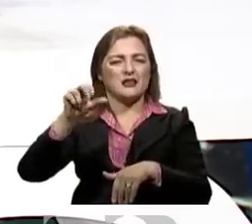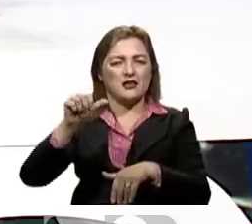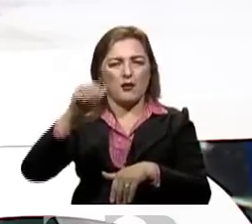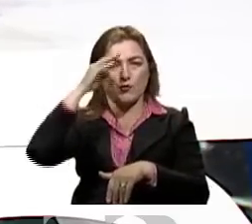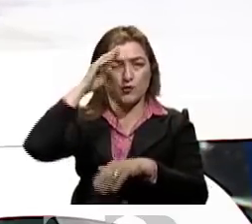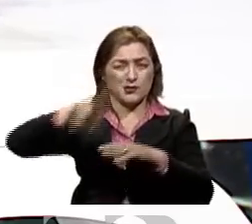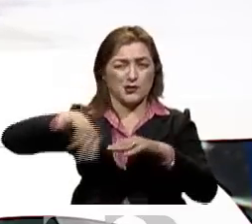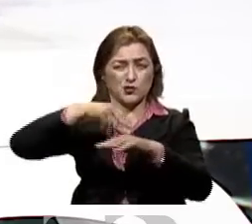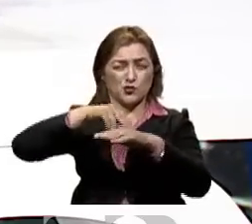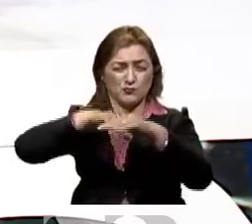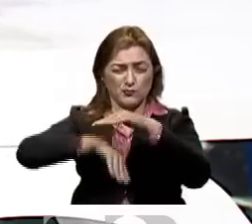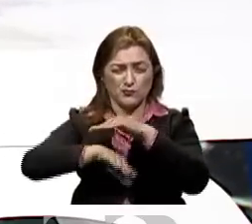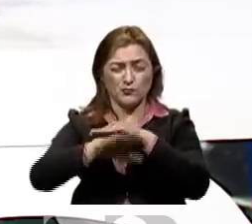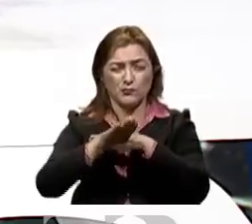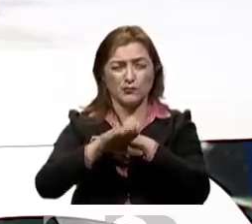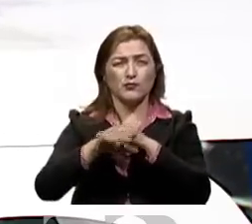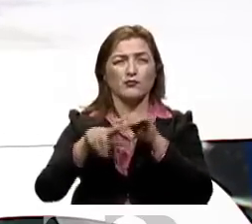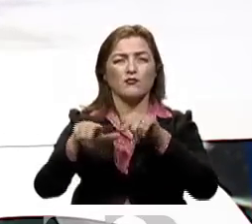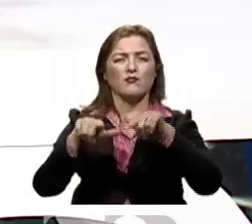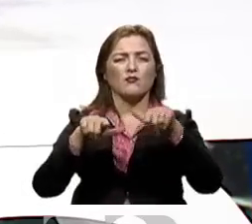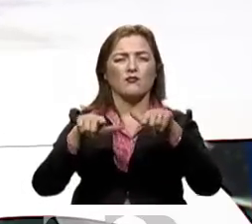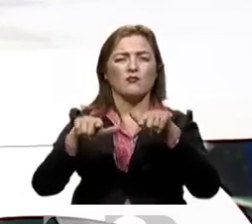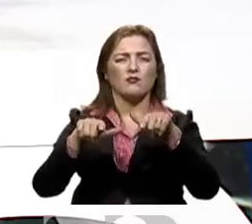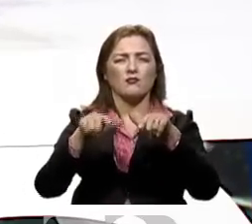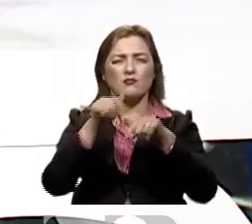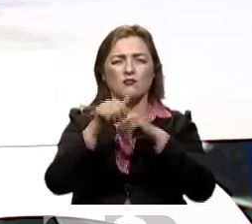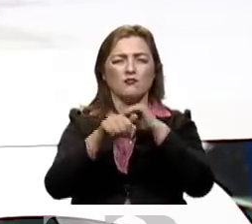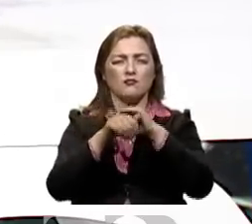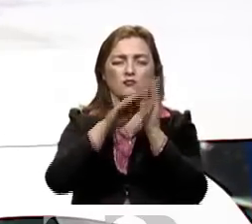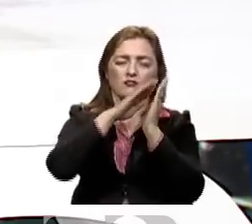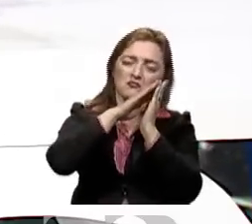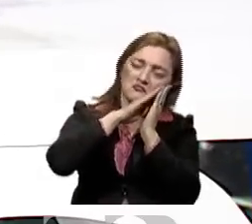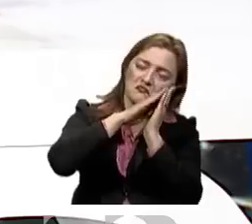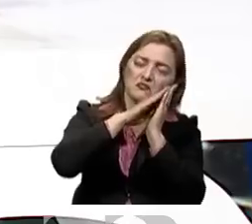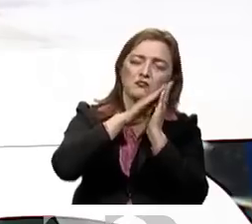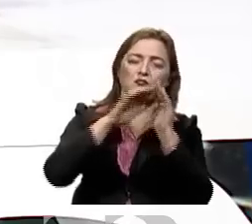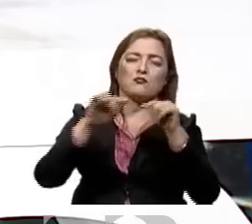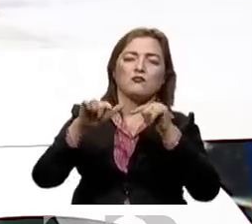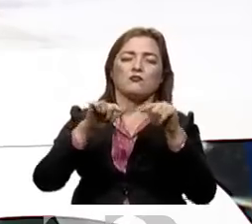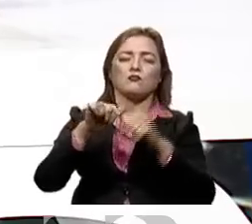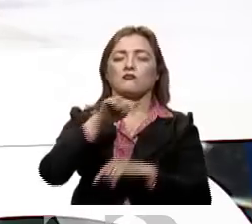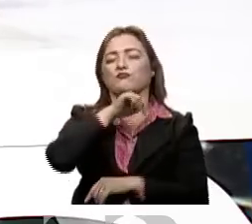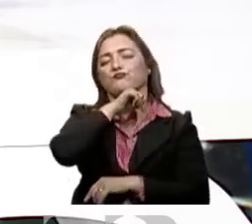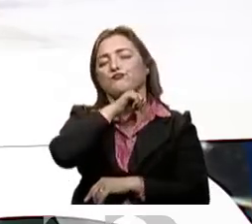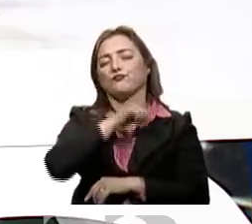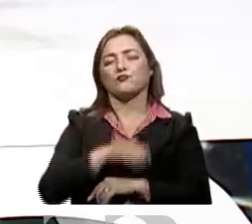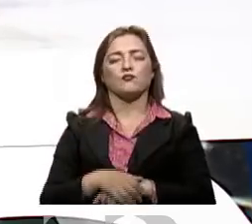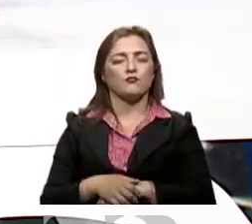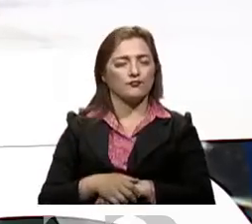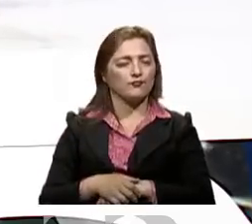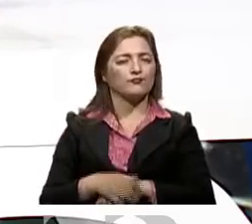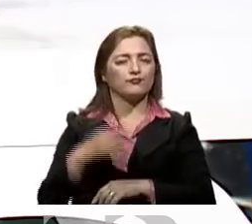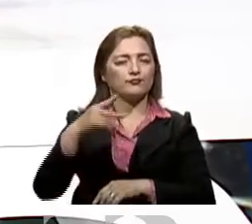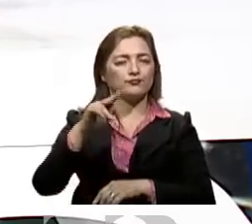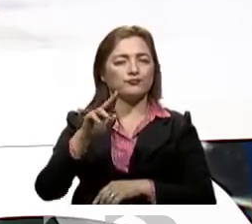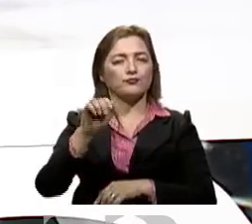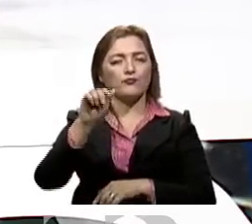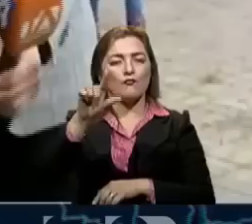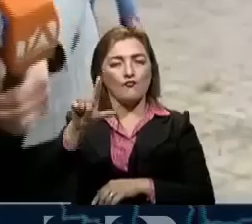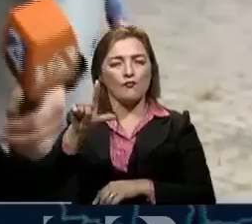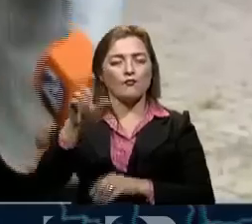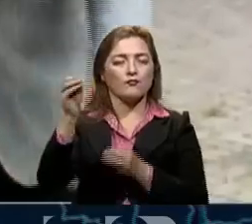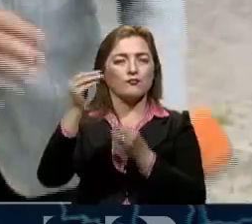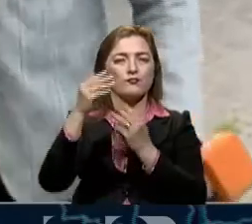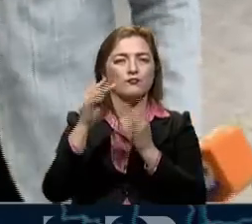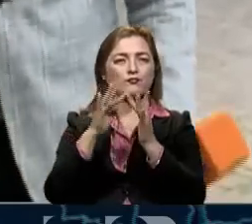Policía Nacional, ya que se ha convertido en guarida de habitantes de calle y también de delincuentes. Nuestro compañero Paul Coello está en el